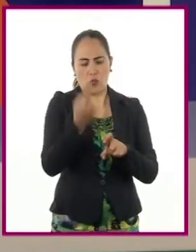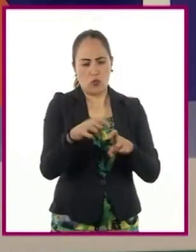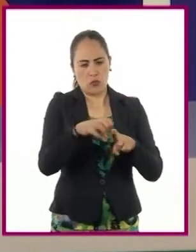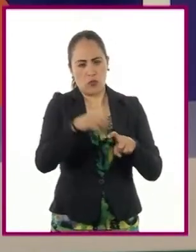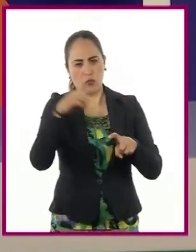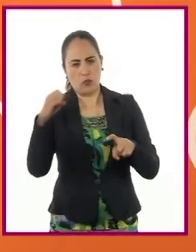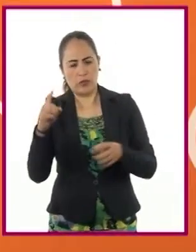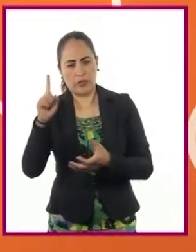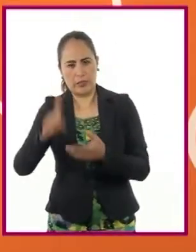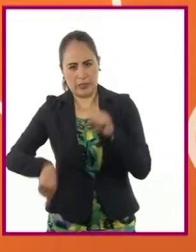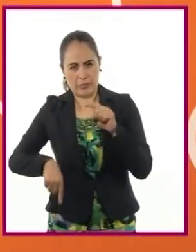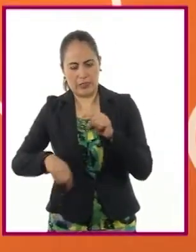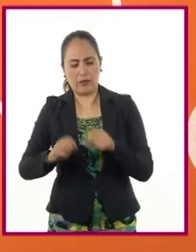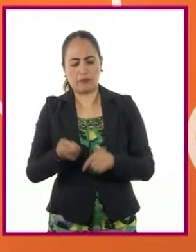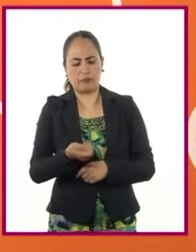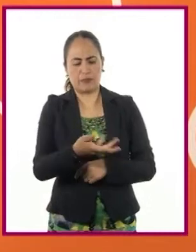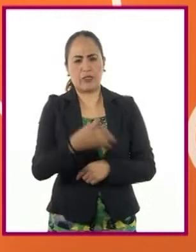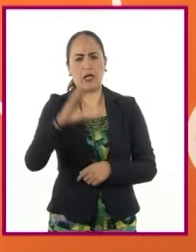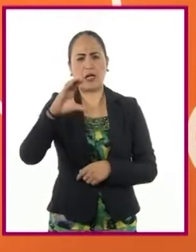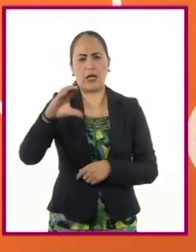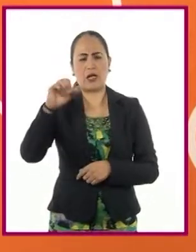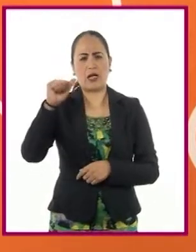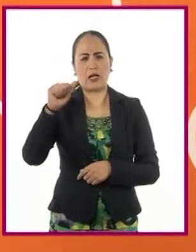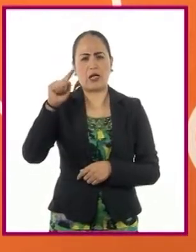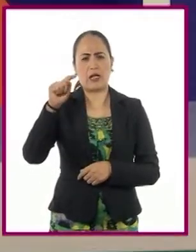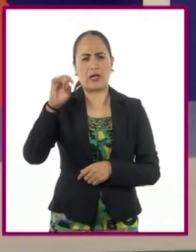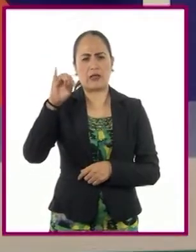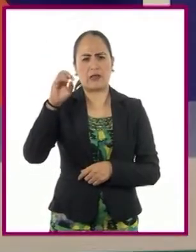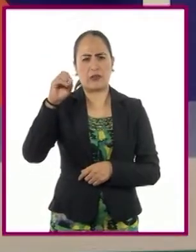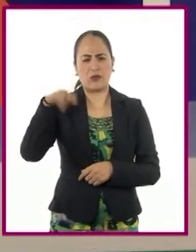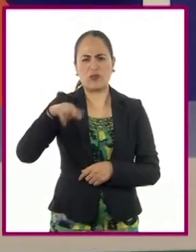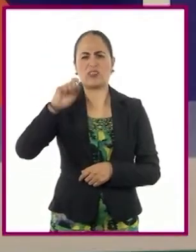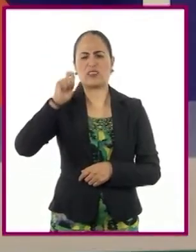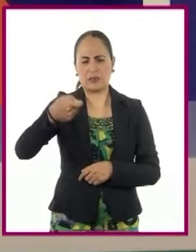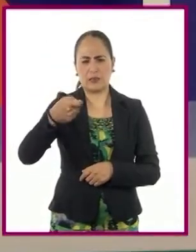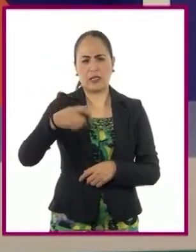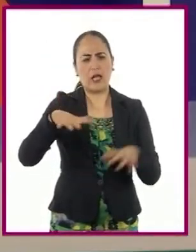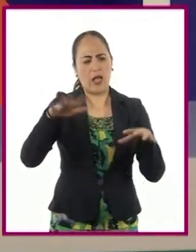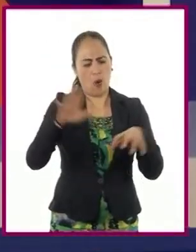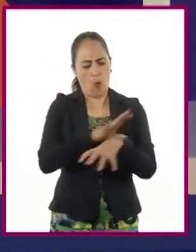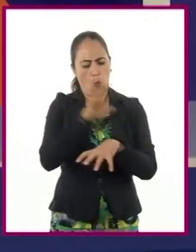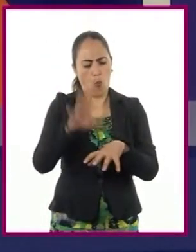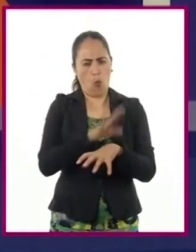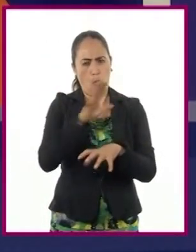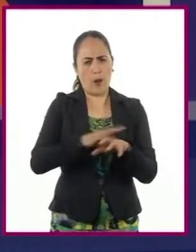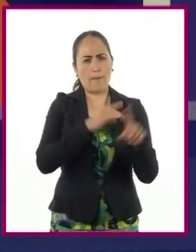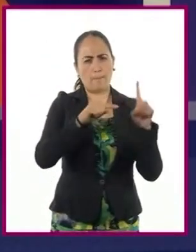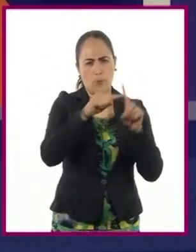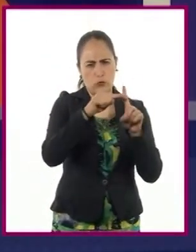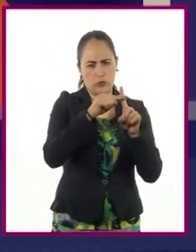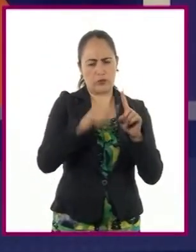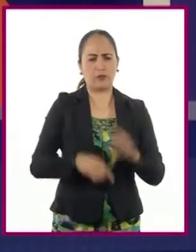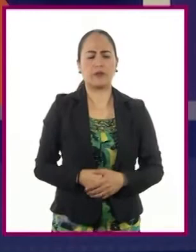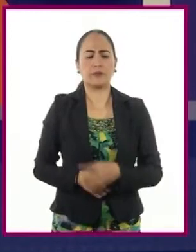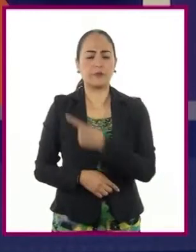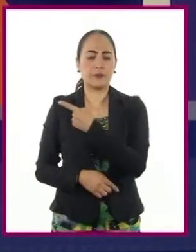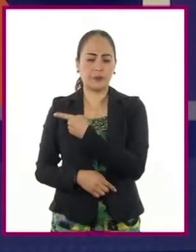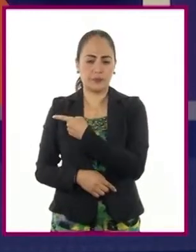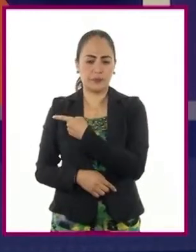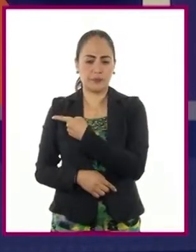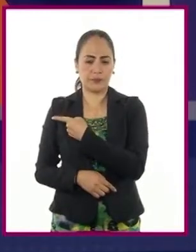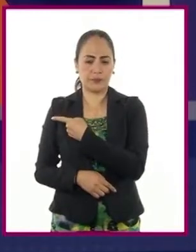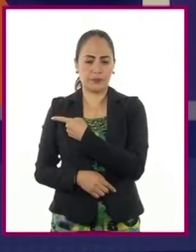convierte en un catión, es decir, que adquiere una carga positiva. Ejemplo 2. ¿Qué es más